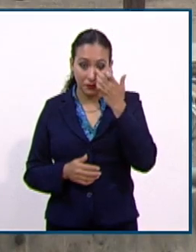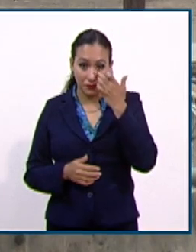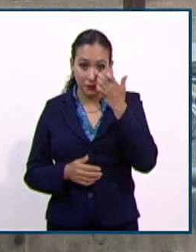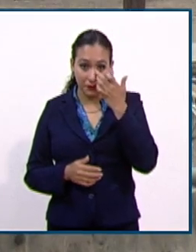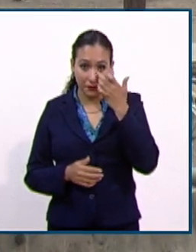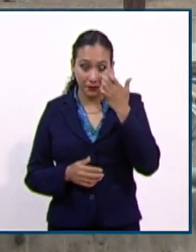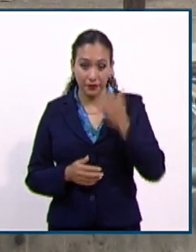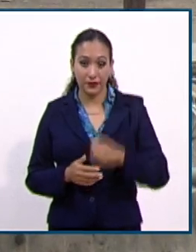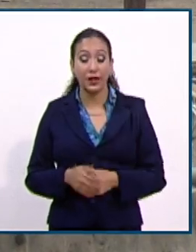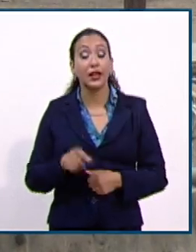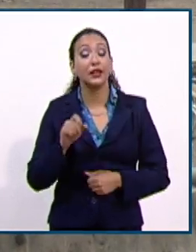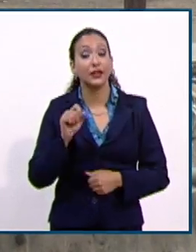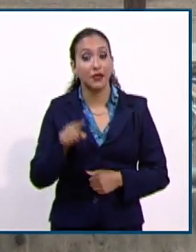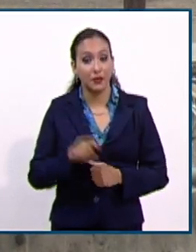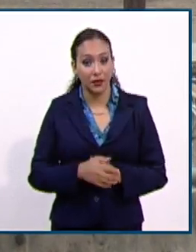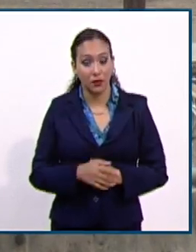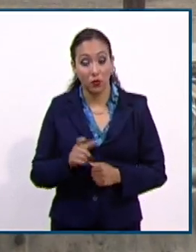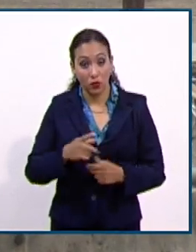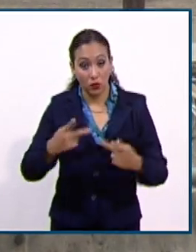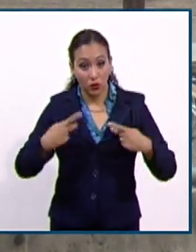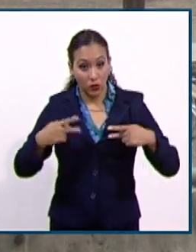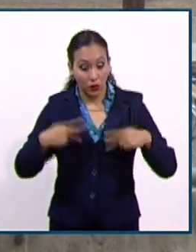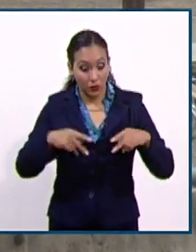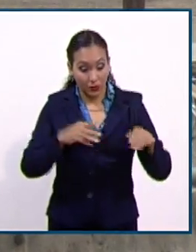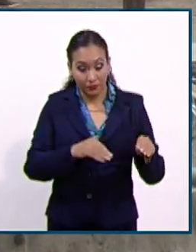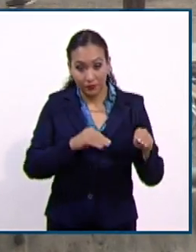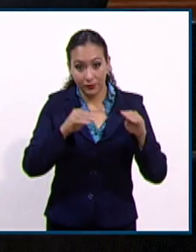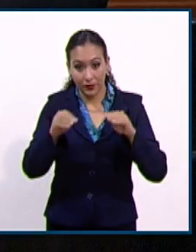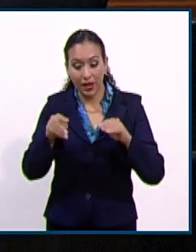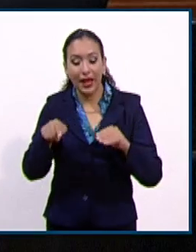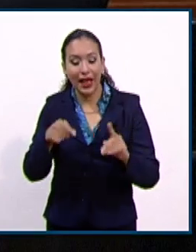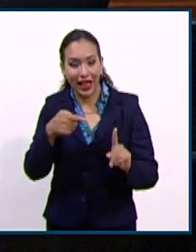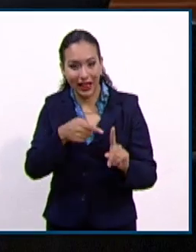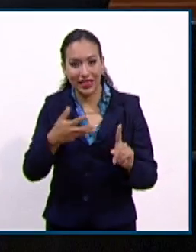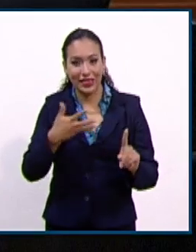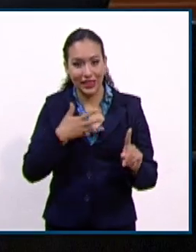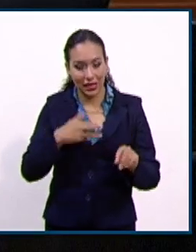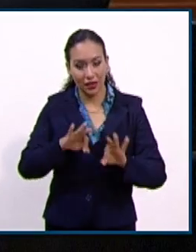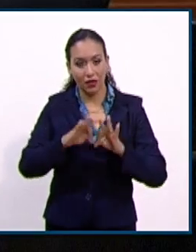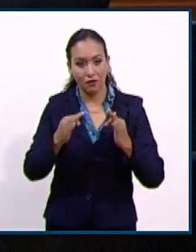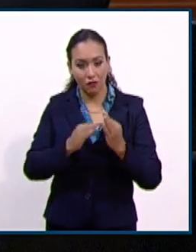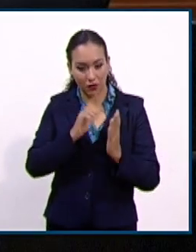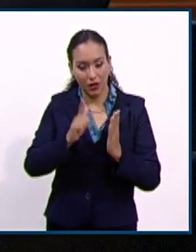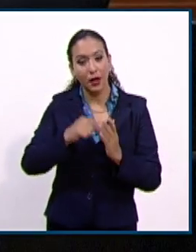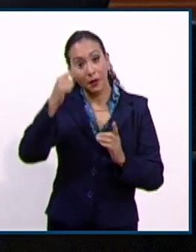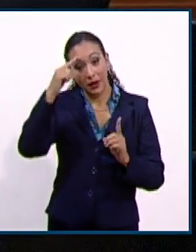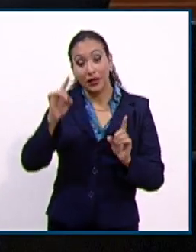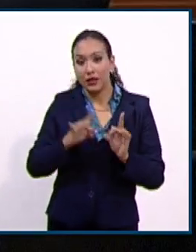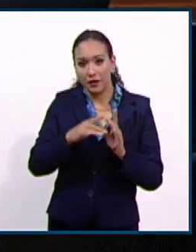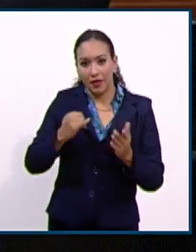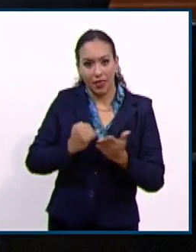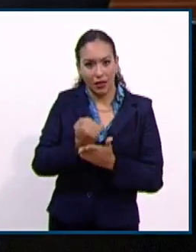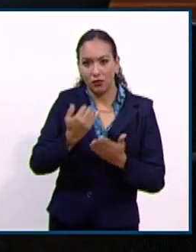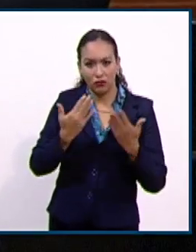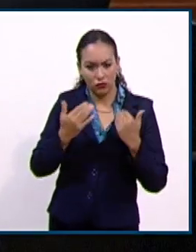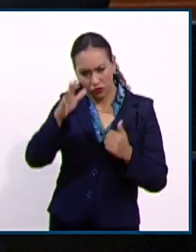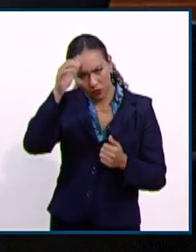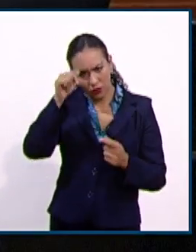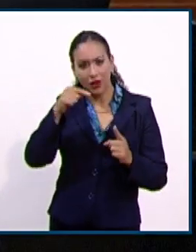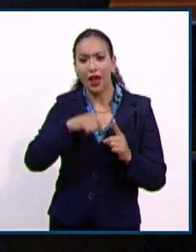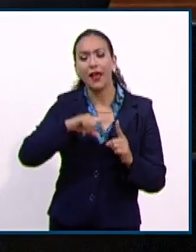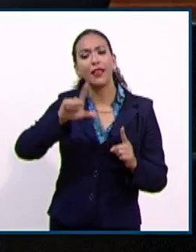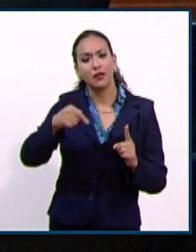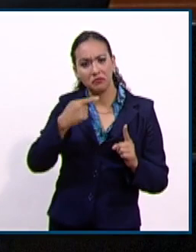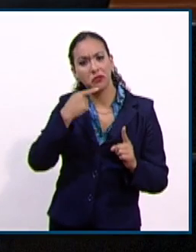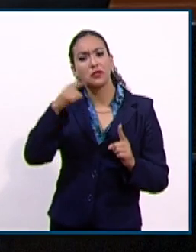no deja en la indefensión a la parte ofendida, quien cuenta con medios legales para impugnar y en su caso revocar la decisión, entre ellos la